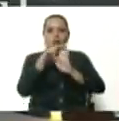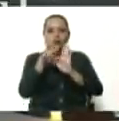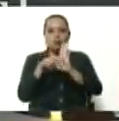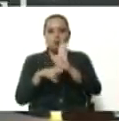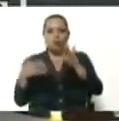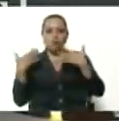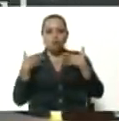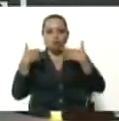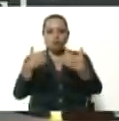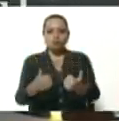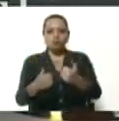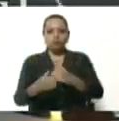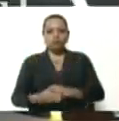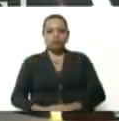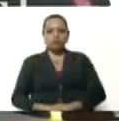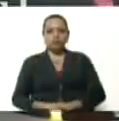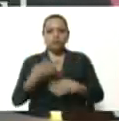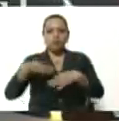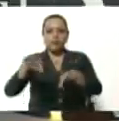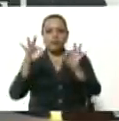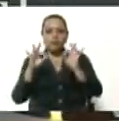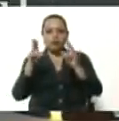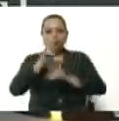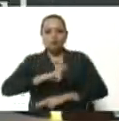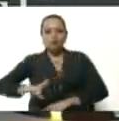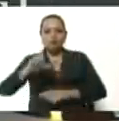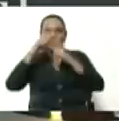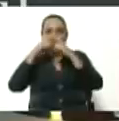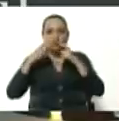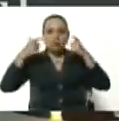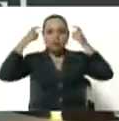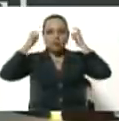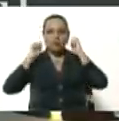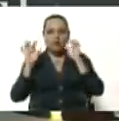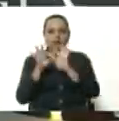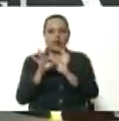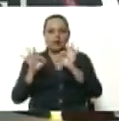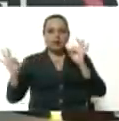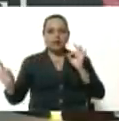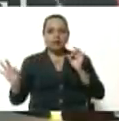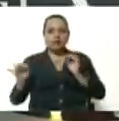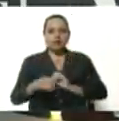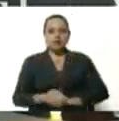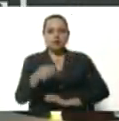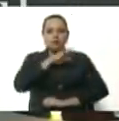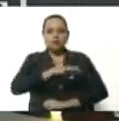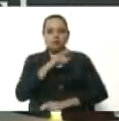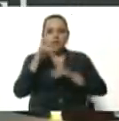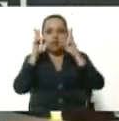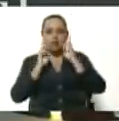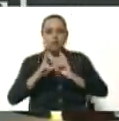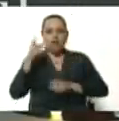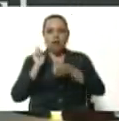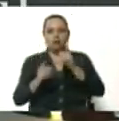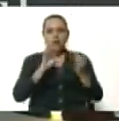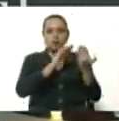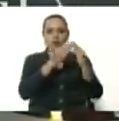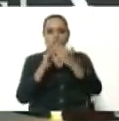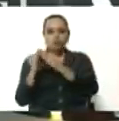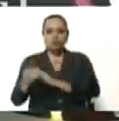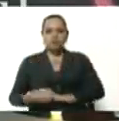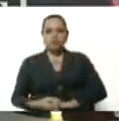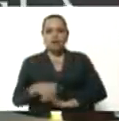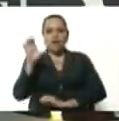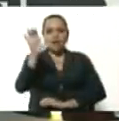sanitarias estrictas del tapabocos, de la limpieza, del distanciamiento social, aquellas comunidades de